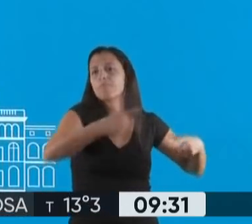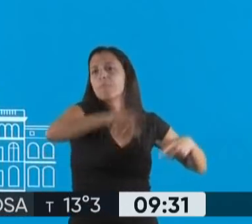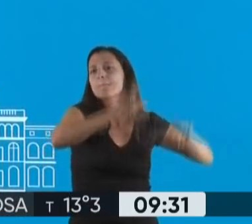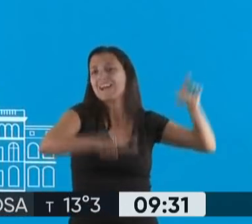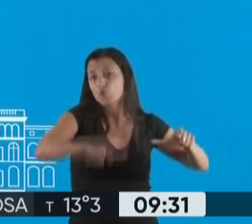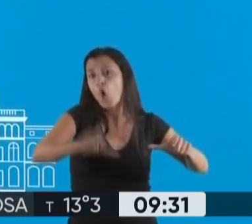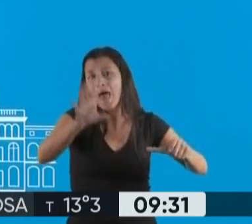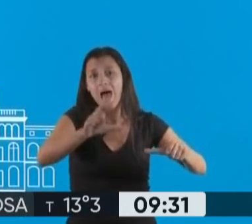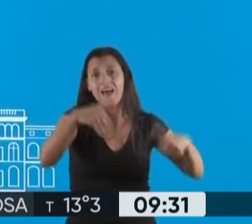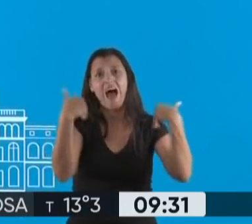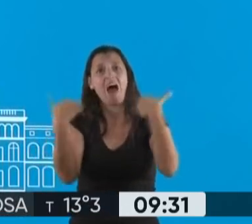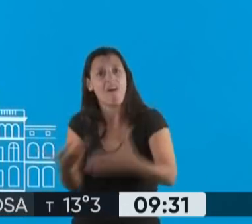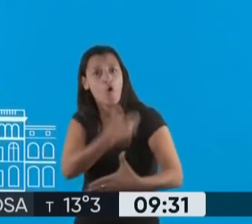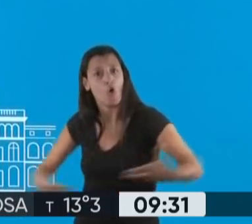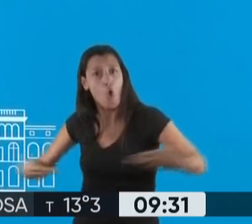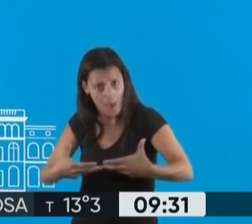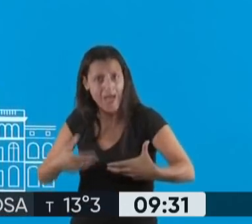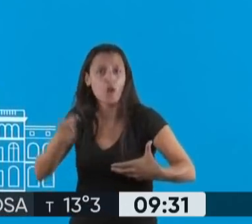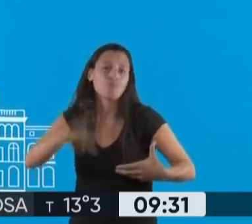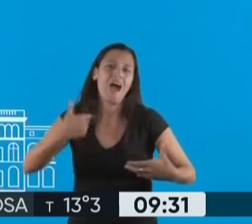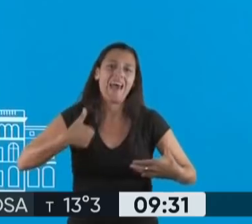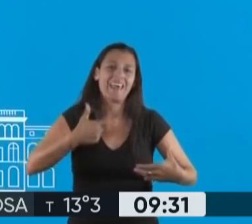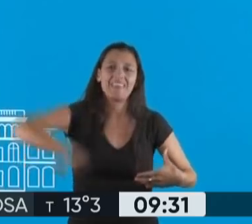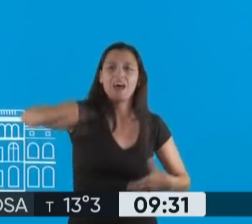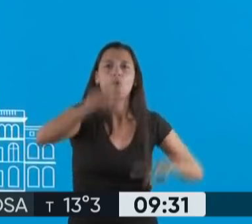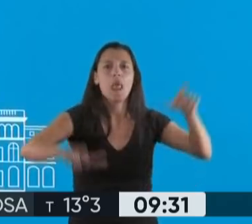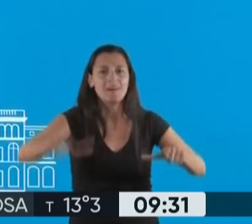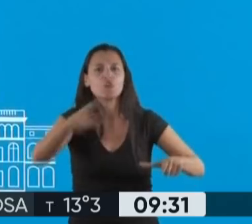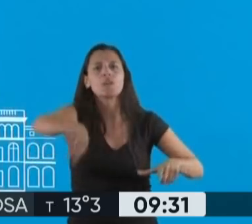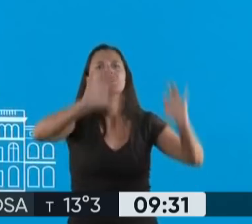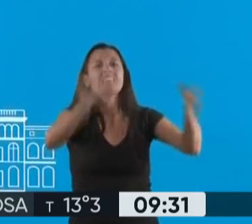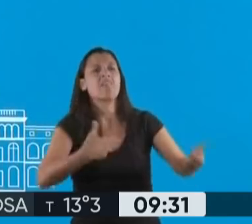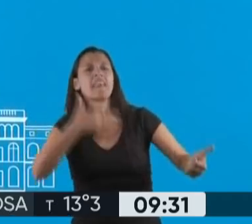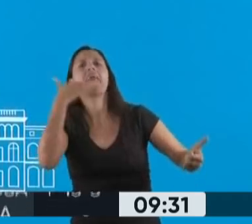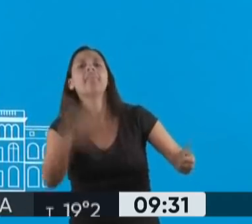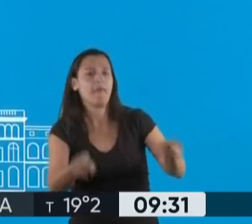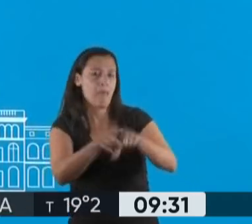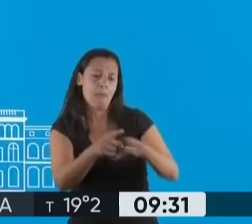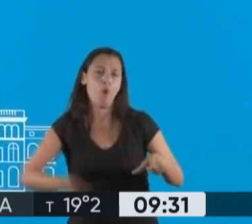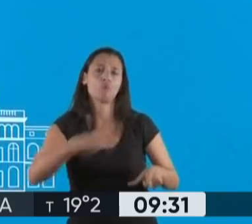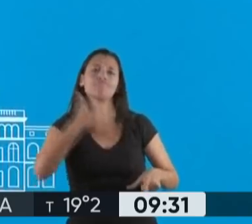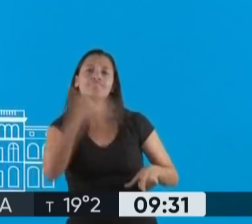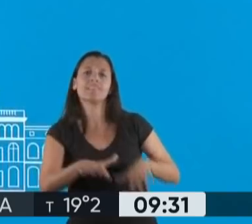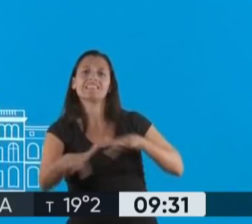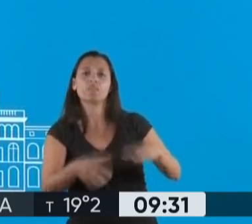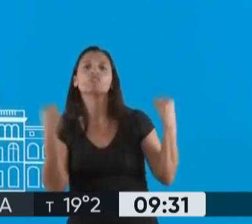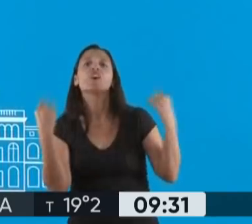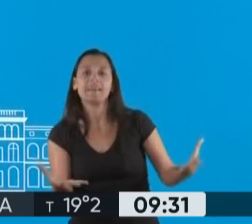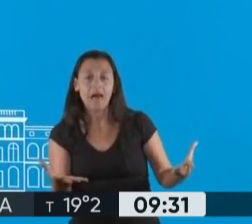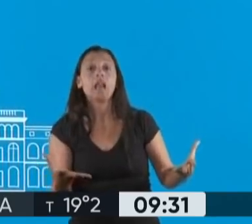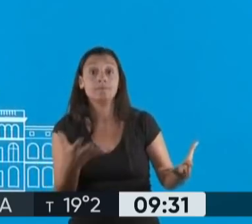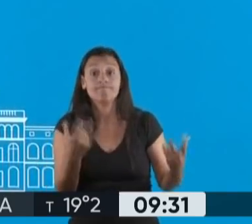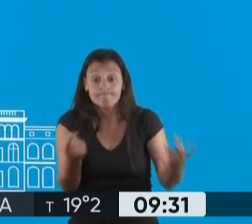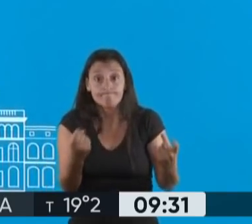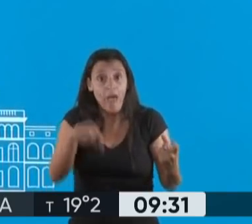de nuestros votantes, sino de los ciudadanos y ciudadanas de la Argentina, comprenden la situación de la misma manera en que nosotros lo comprendemos y que necesitan que